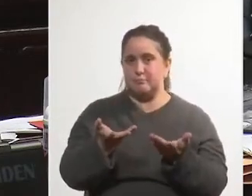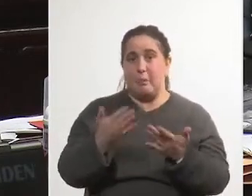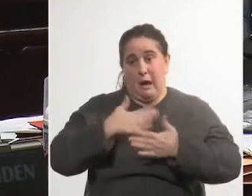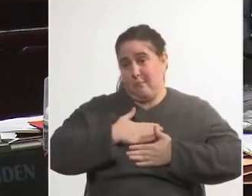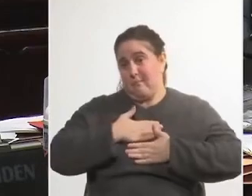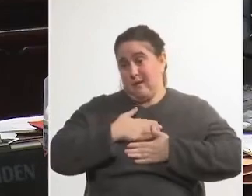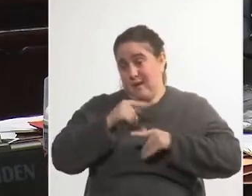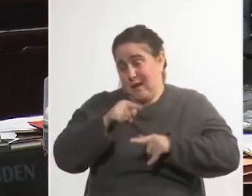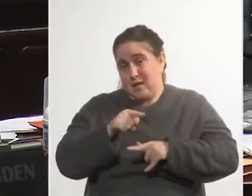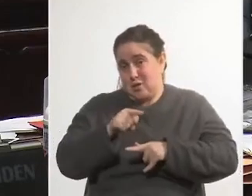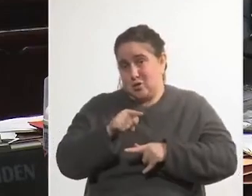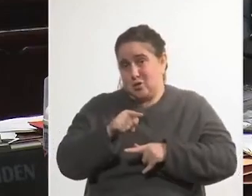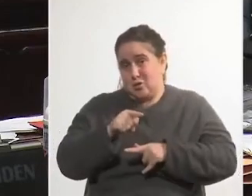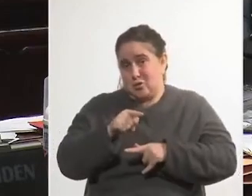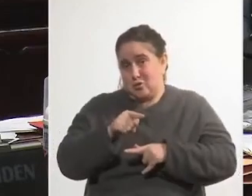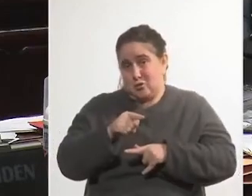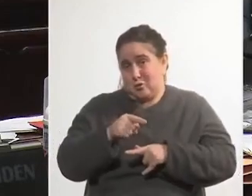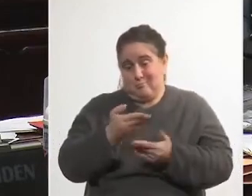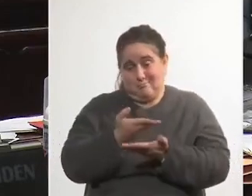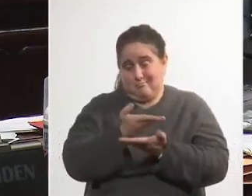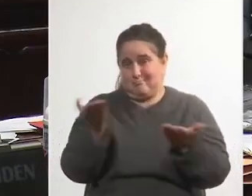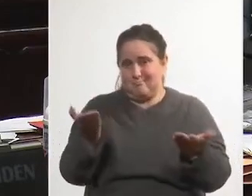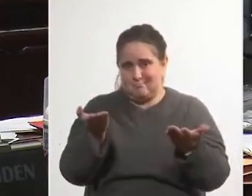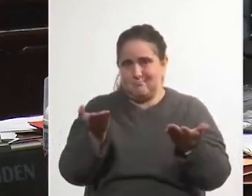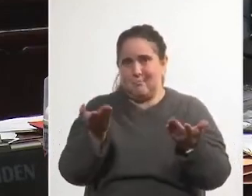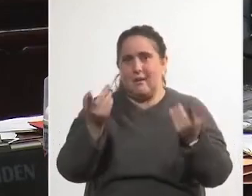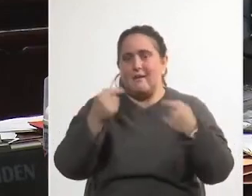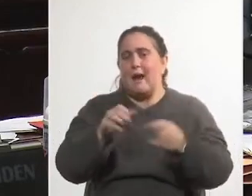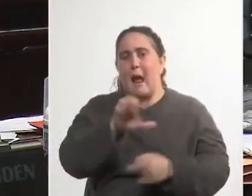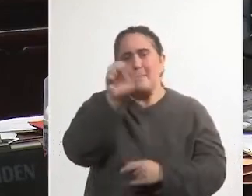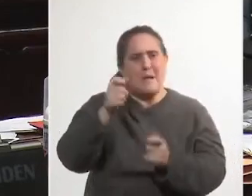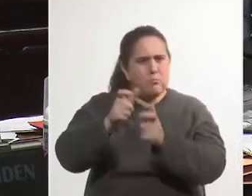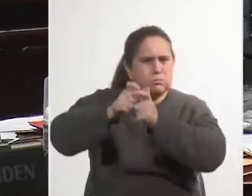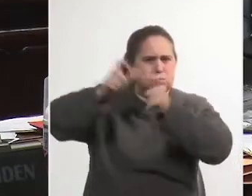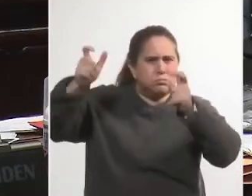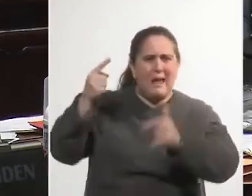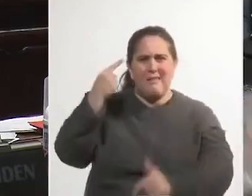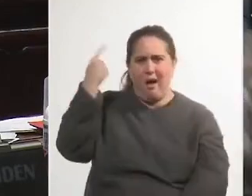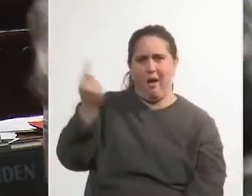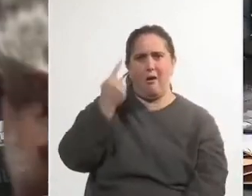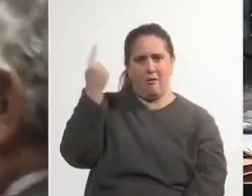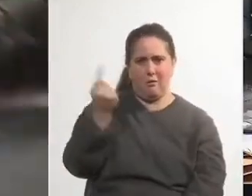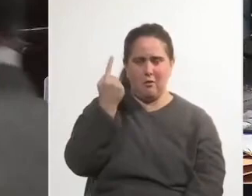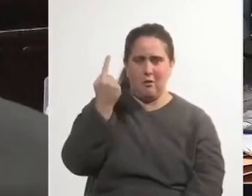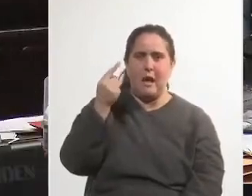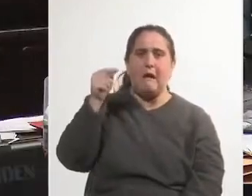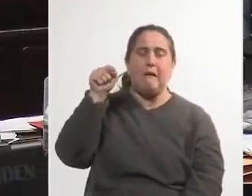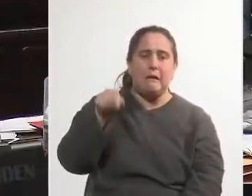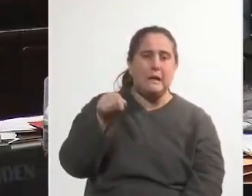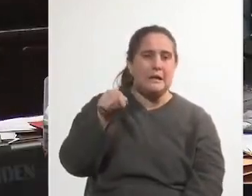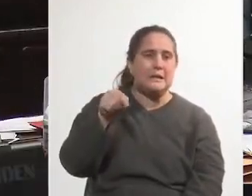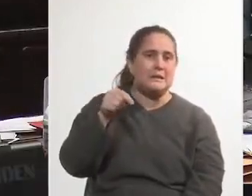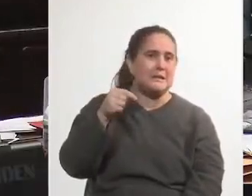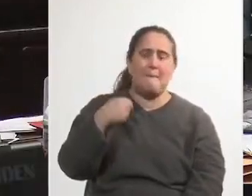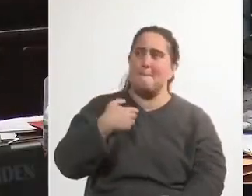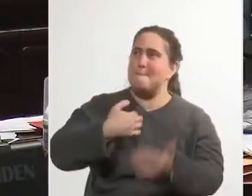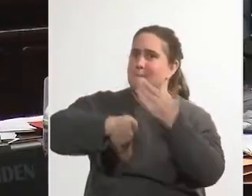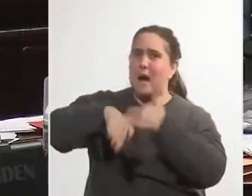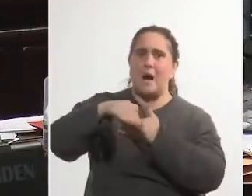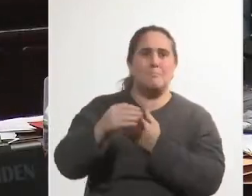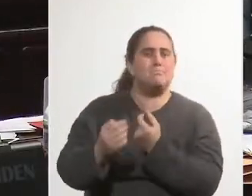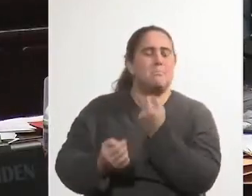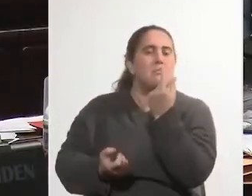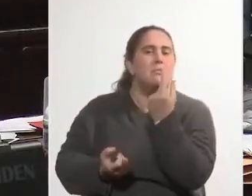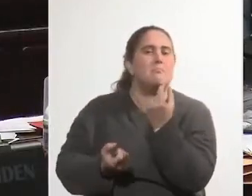para mí es un caso paradigmático, donde las grandes empresas multinacionales que prácticamente monopolizan el mercado